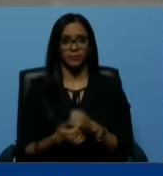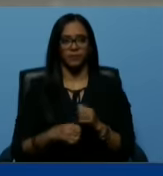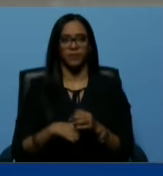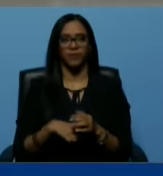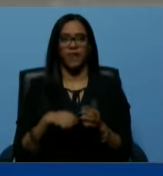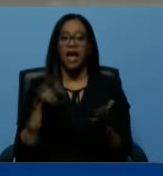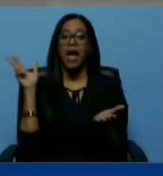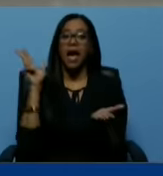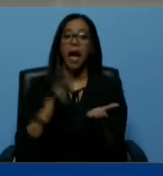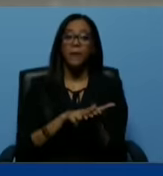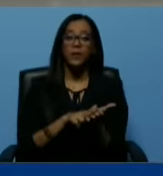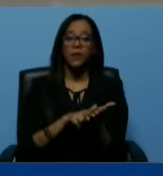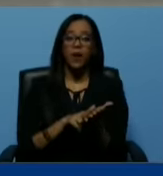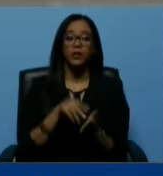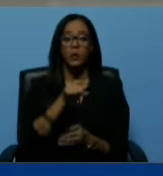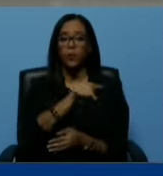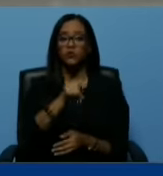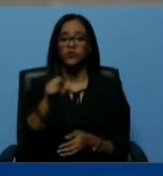aprobado por ustedes.